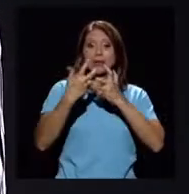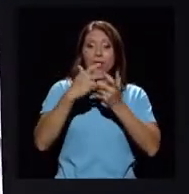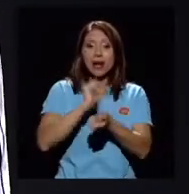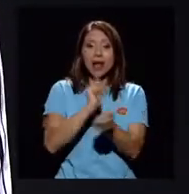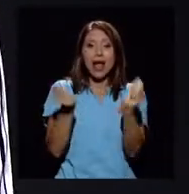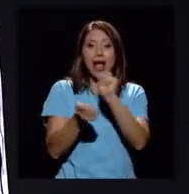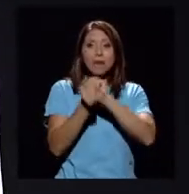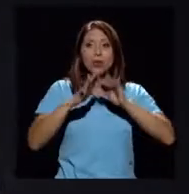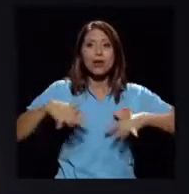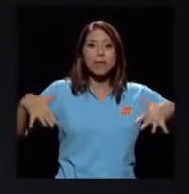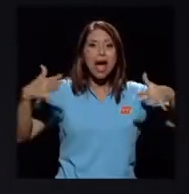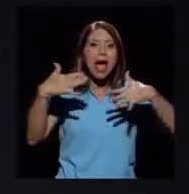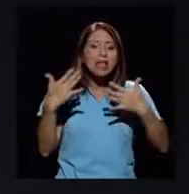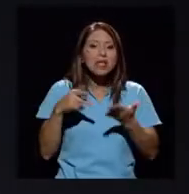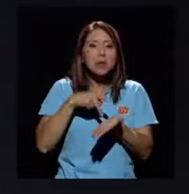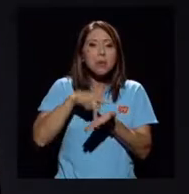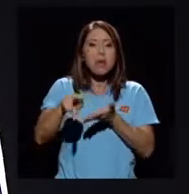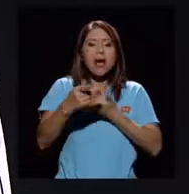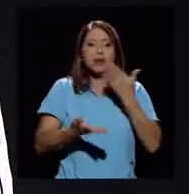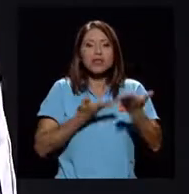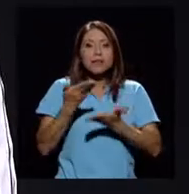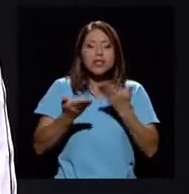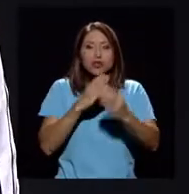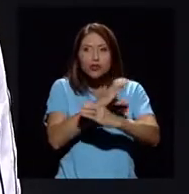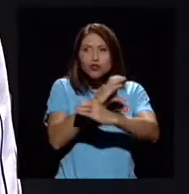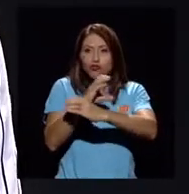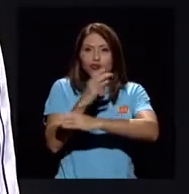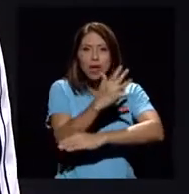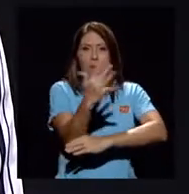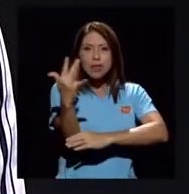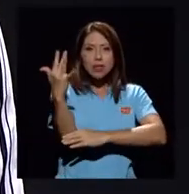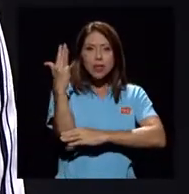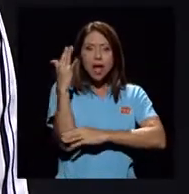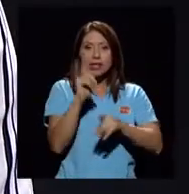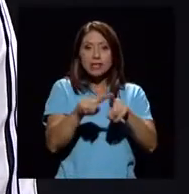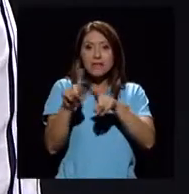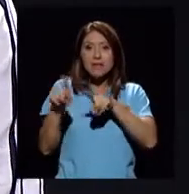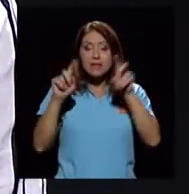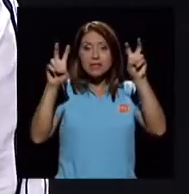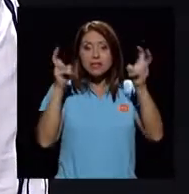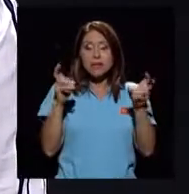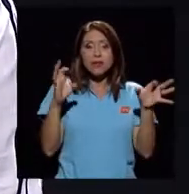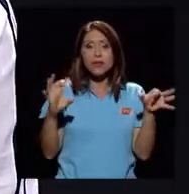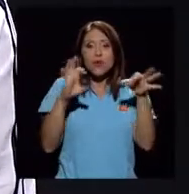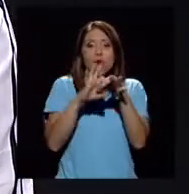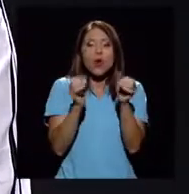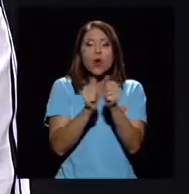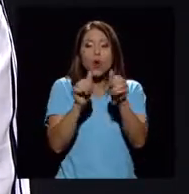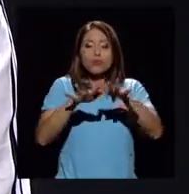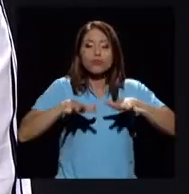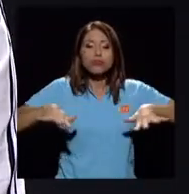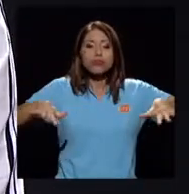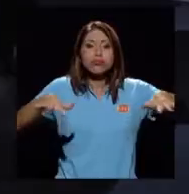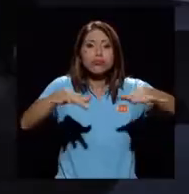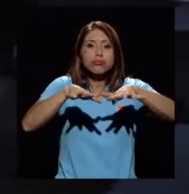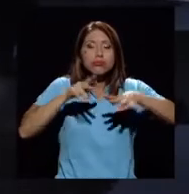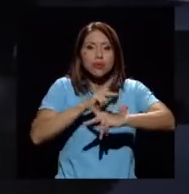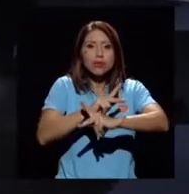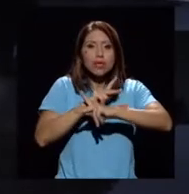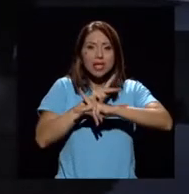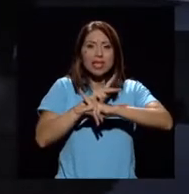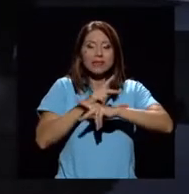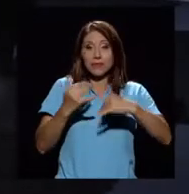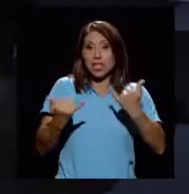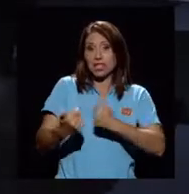pago de servicios ambientales y otros temas que tienen que ver con áreas protegidas y manejo de áreas protegidas. Se me ocurre en este momento,